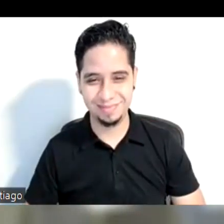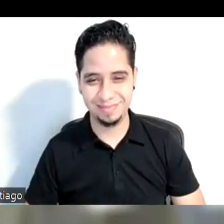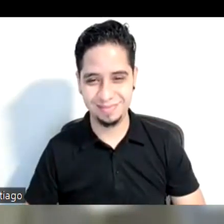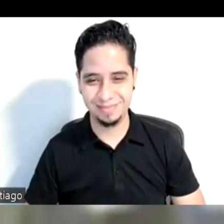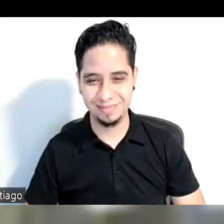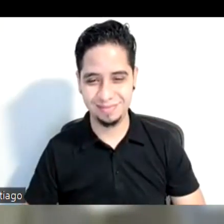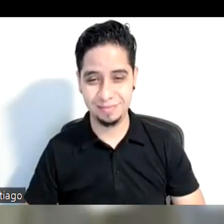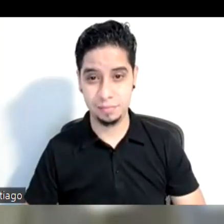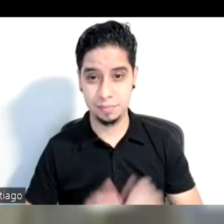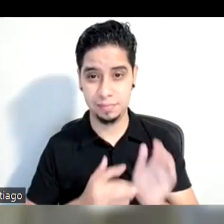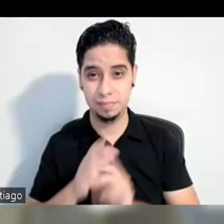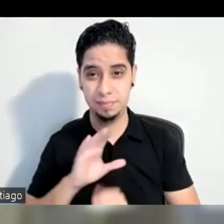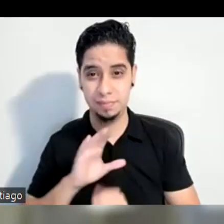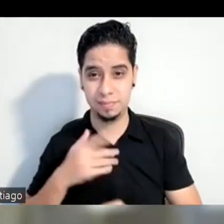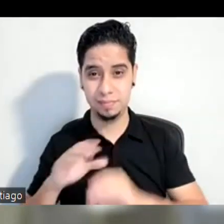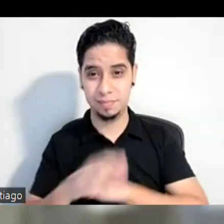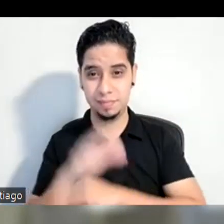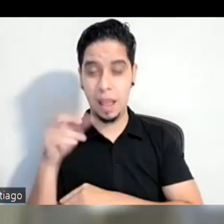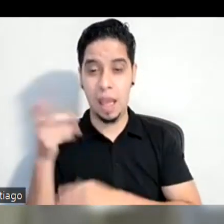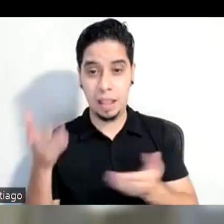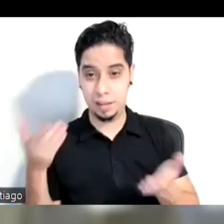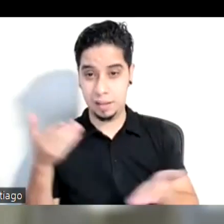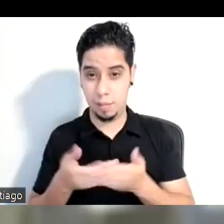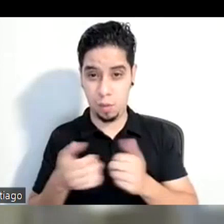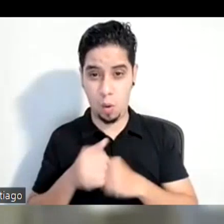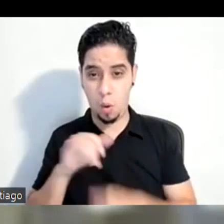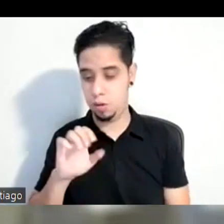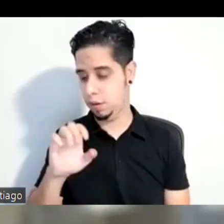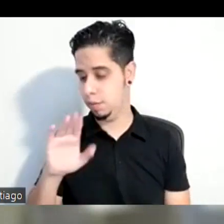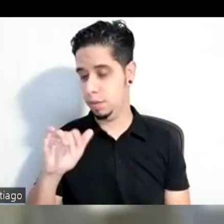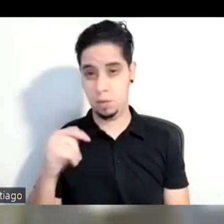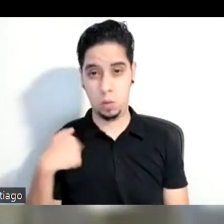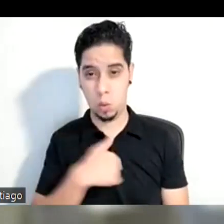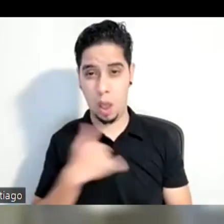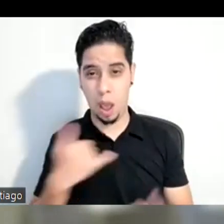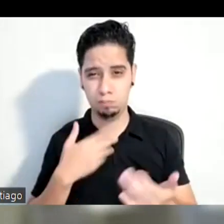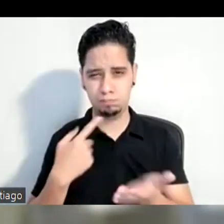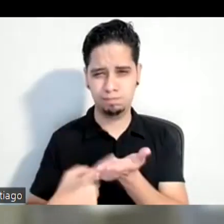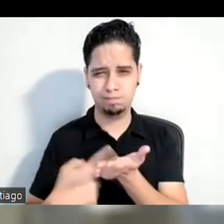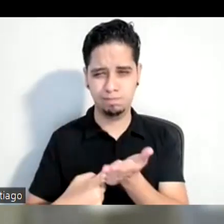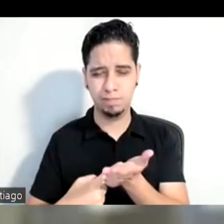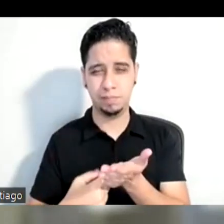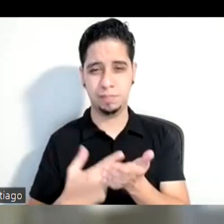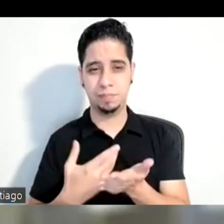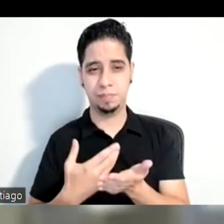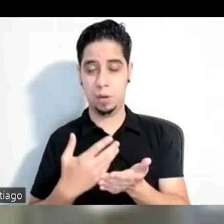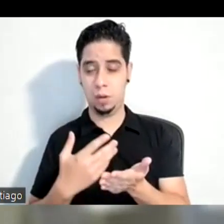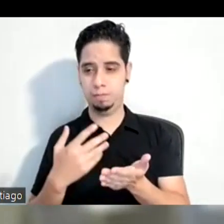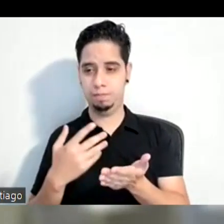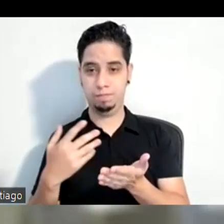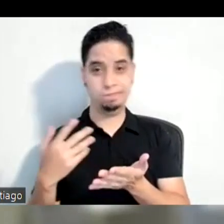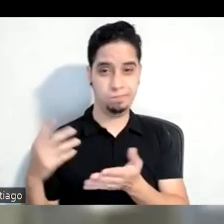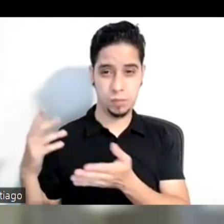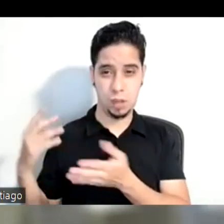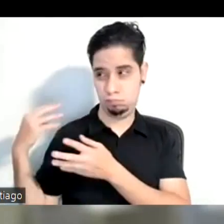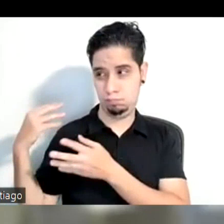Esta es la Navidad. Mira, aquí estamos entonces con José Beltrán, que estamos hablando, ¿verdad? Un recuento de cómo,